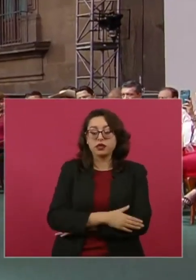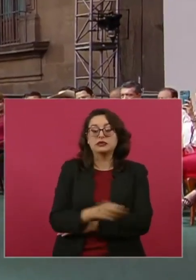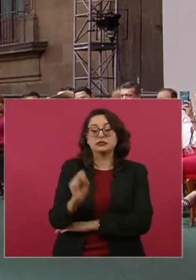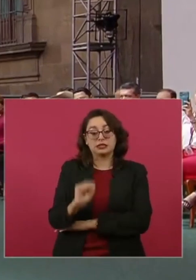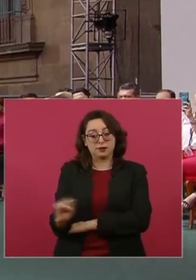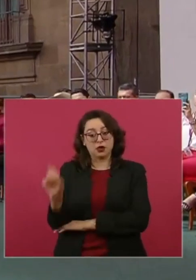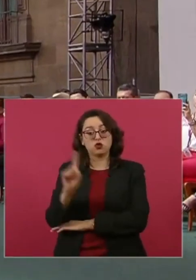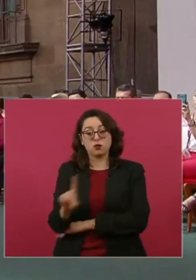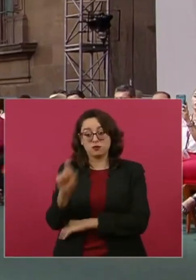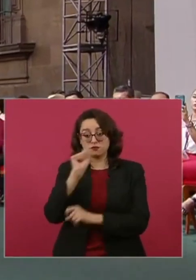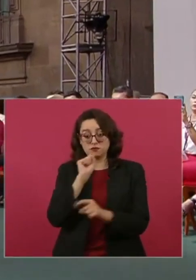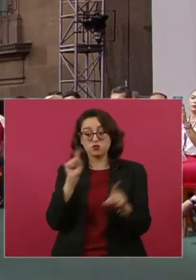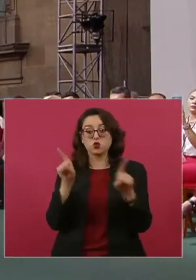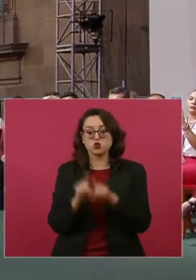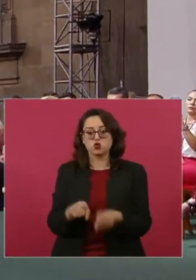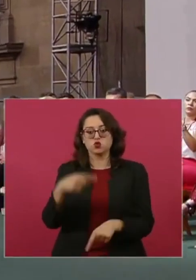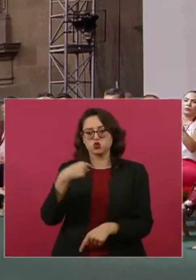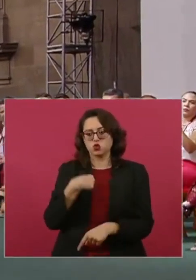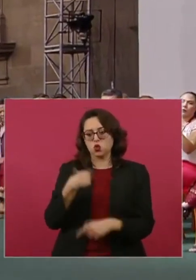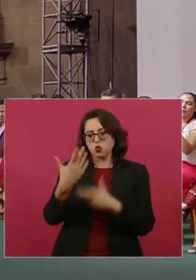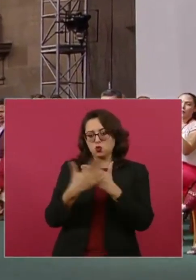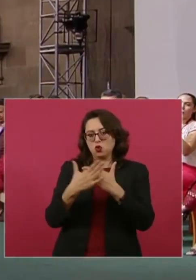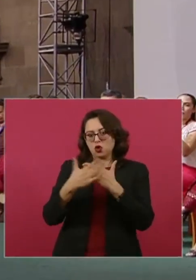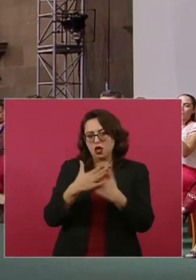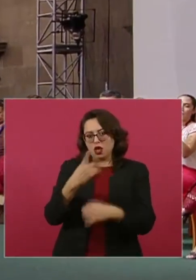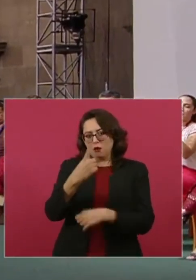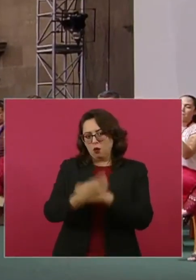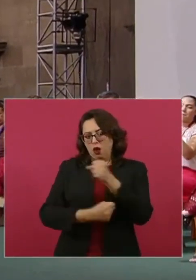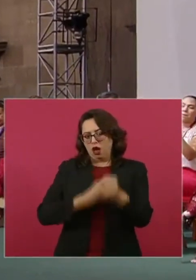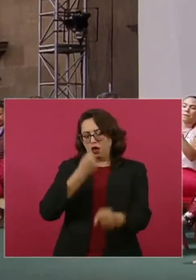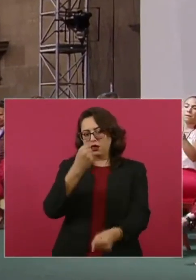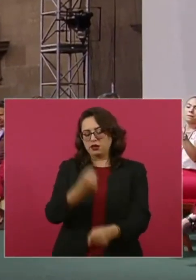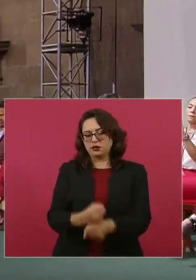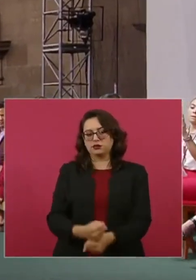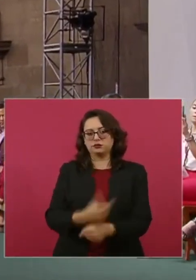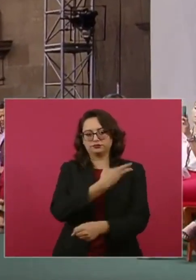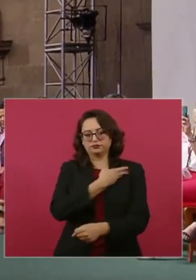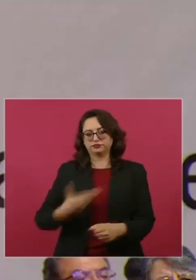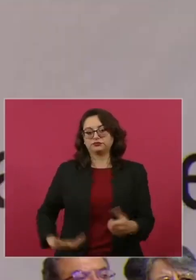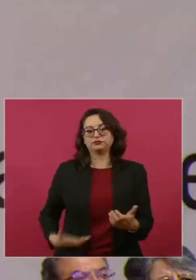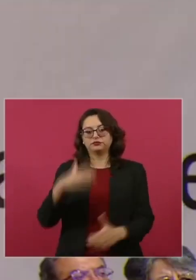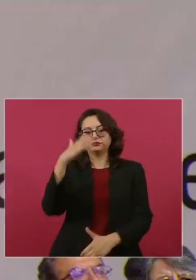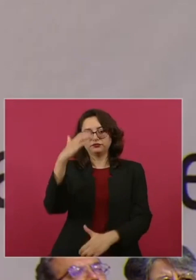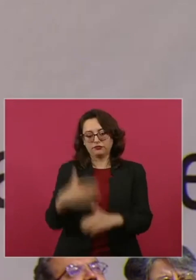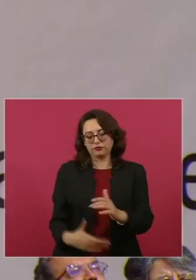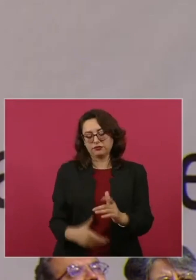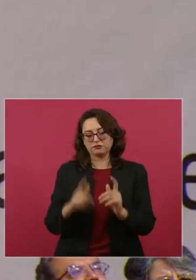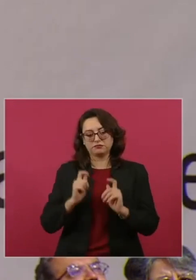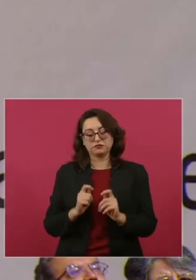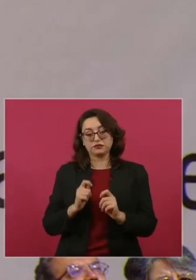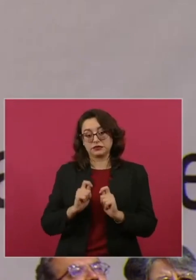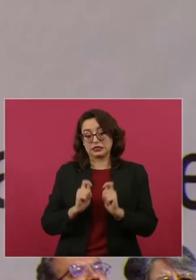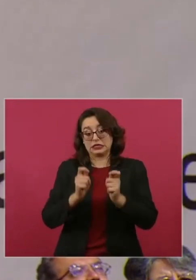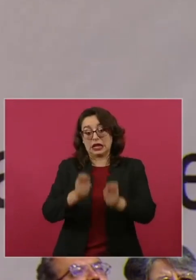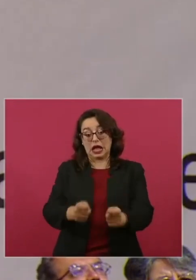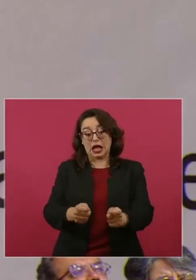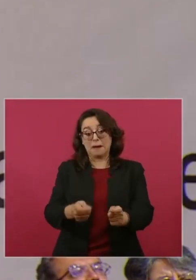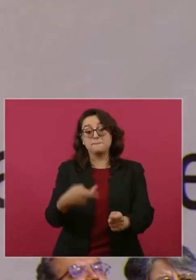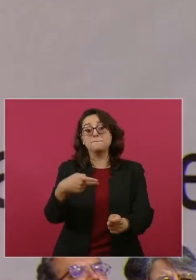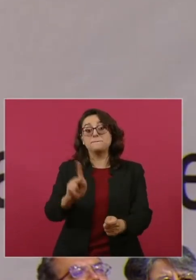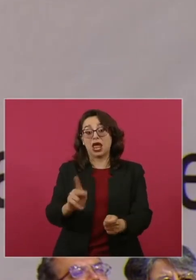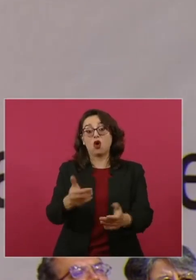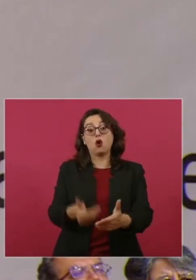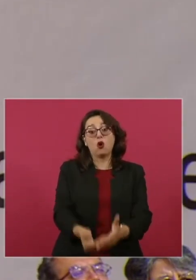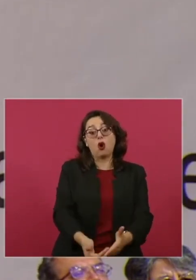people 24/7 everywhere. El sistema before de I finish salud my pública term, va a ser uno de los mejores del